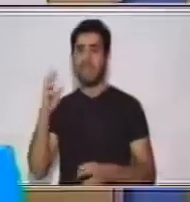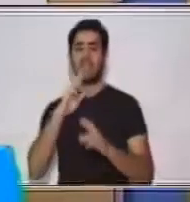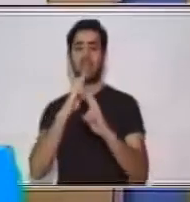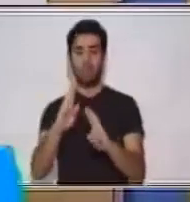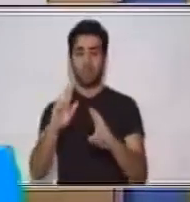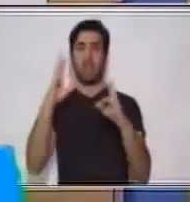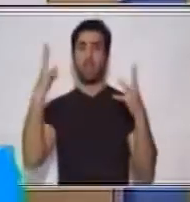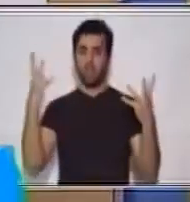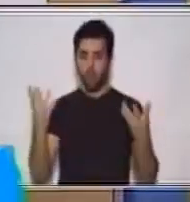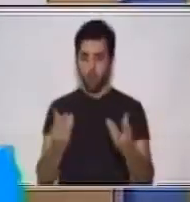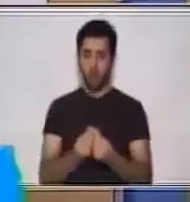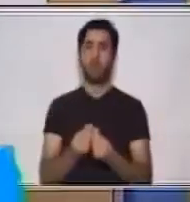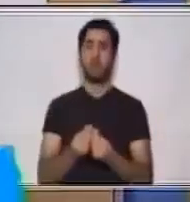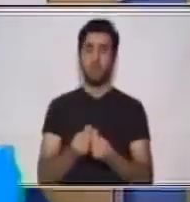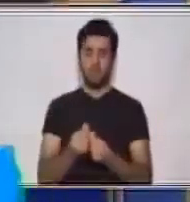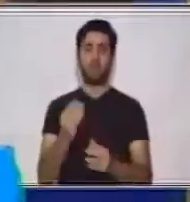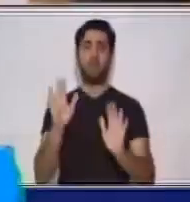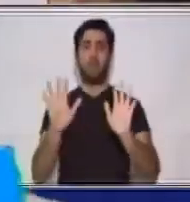total.